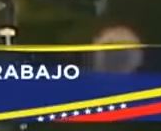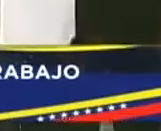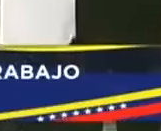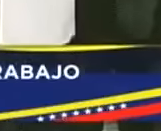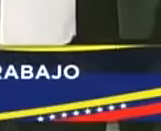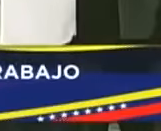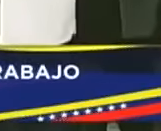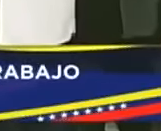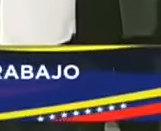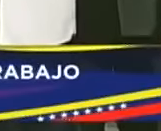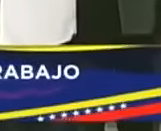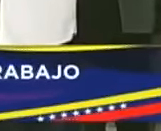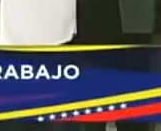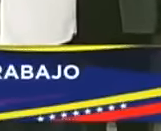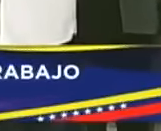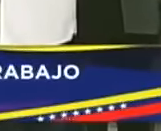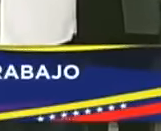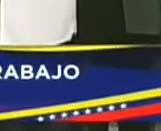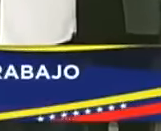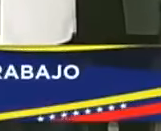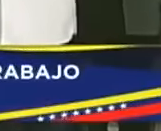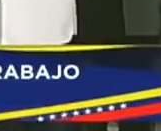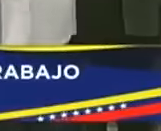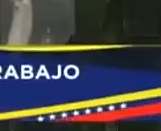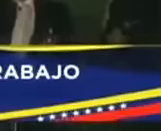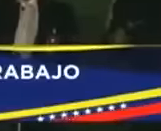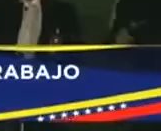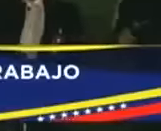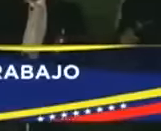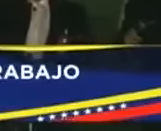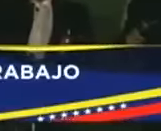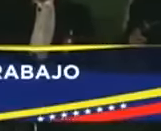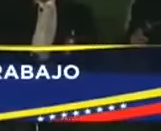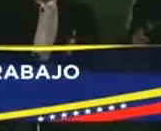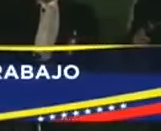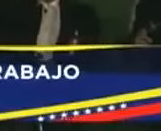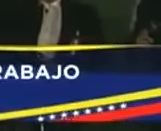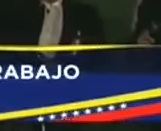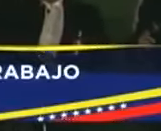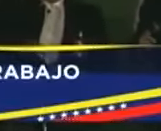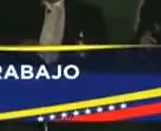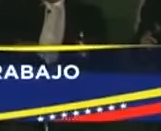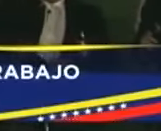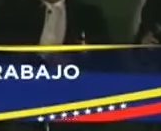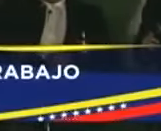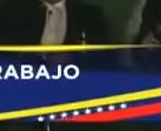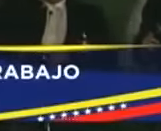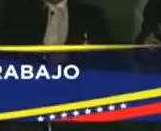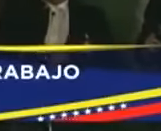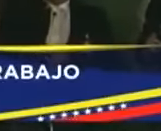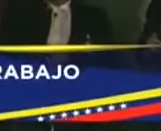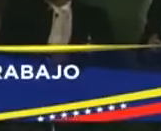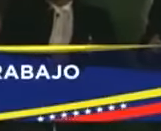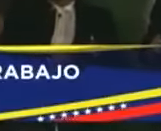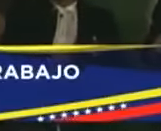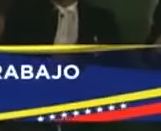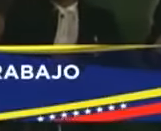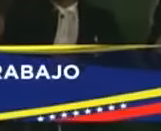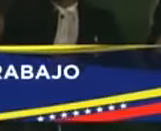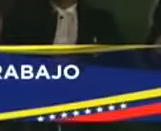pasando revista de cómo evoluciona, progresa la relación de Venezuela y Colombia